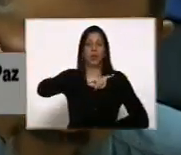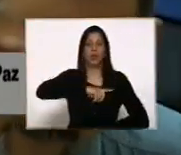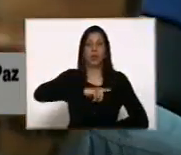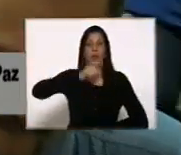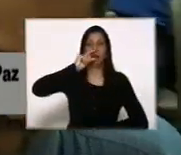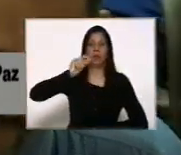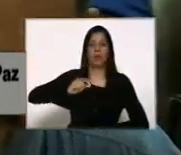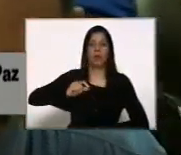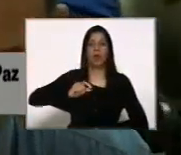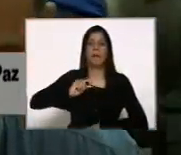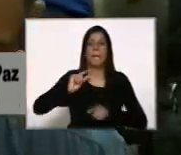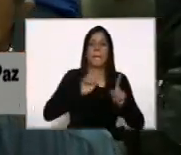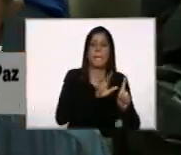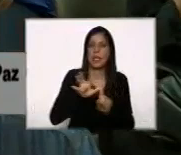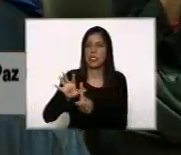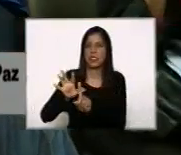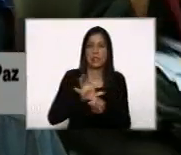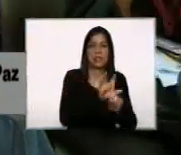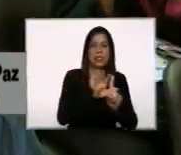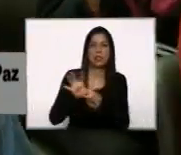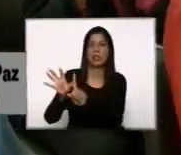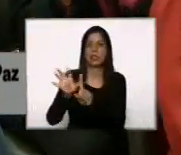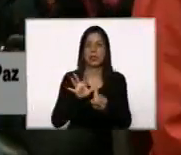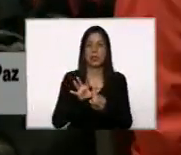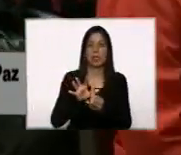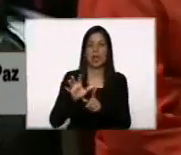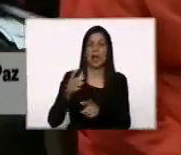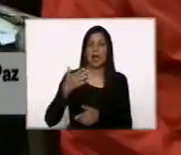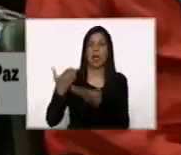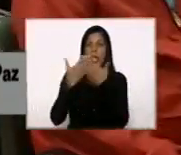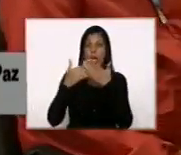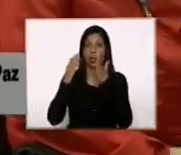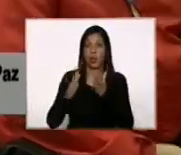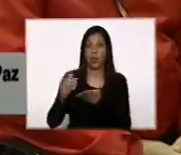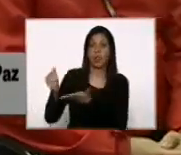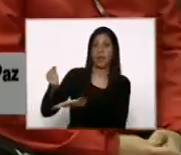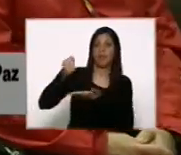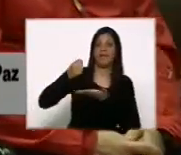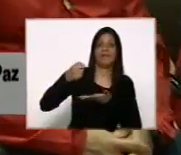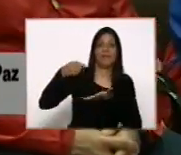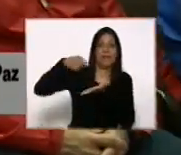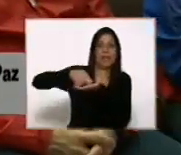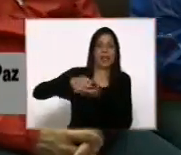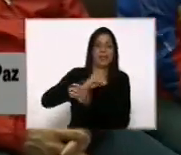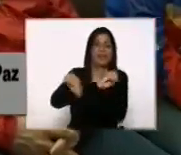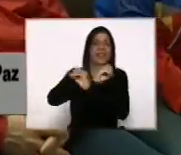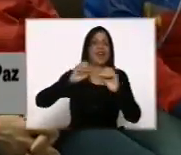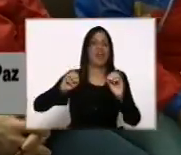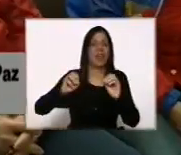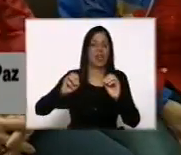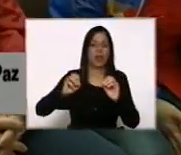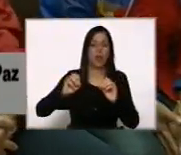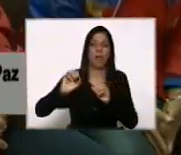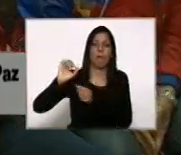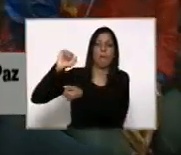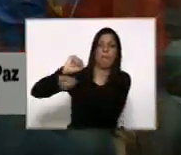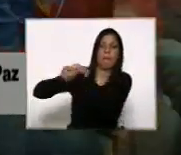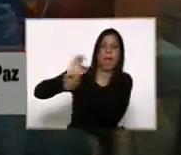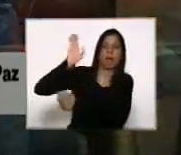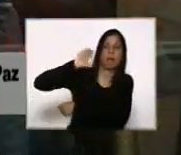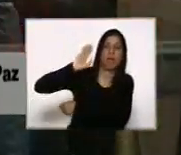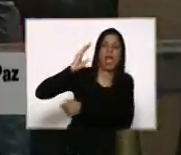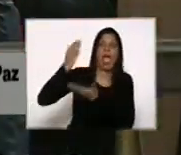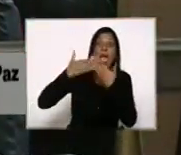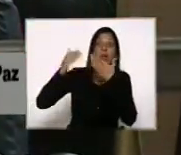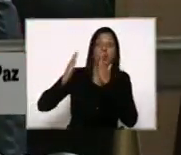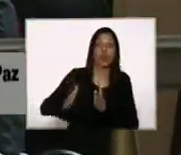persecución, del no querernos dar becas para estudiar, de llevarnos presos a nosotros,